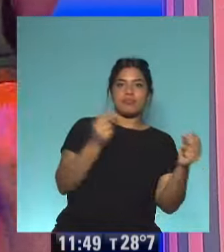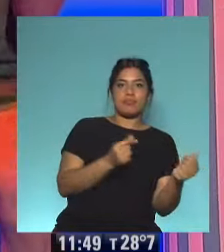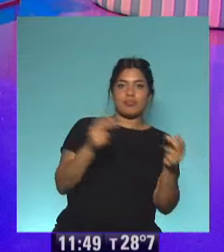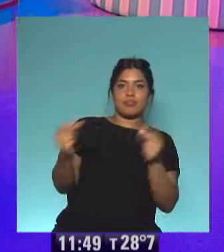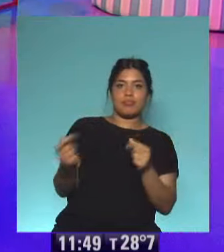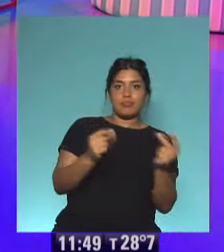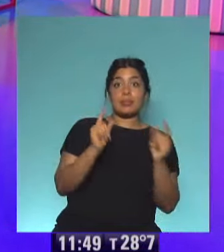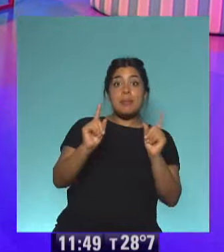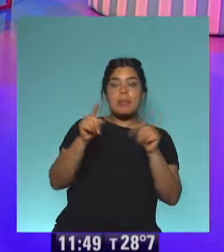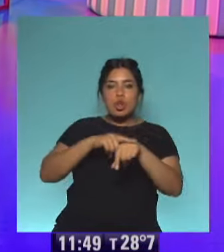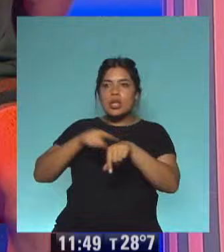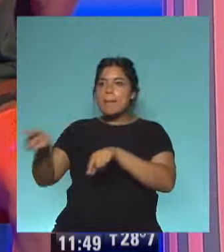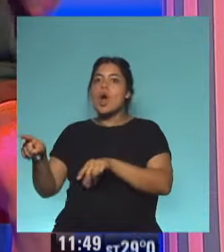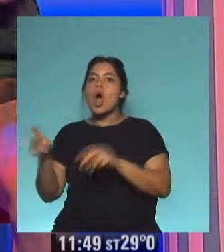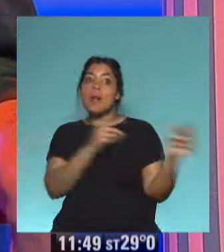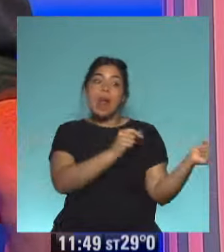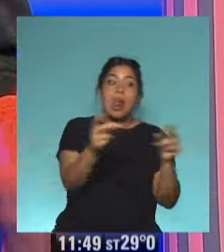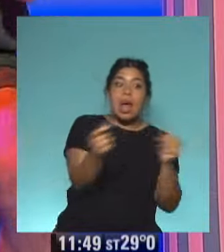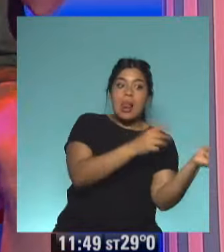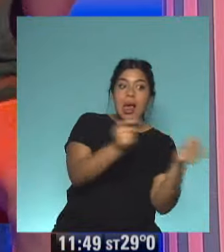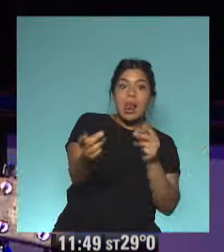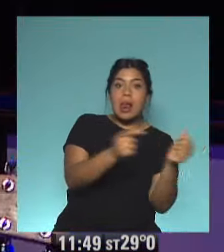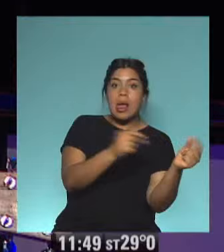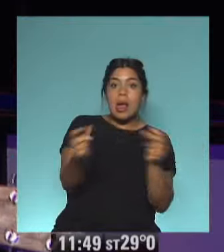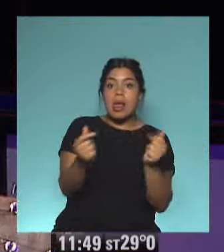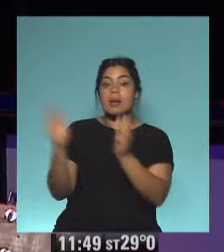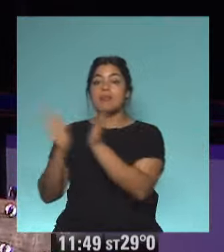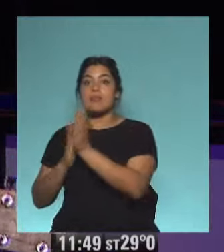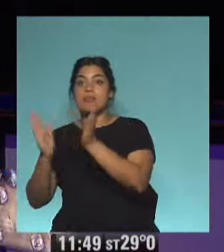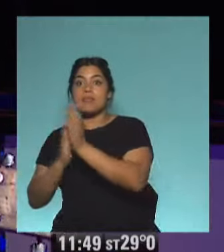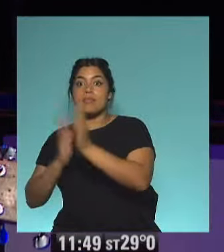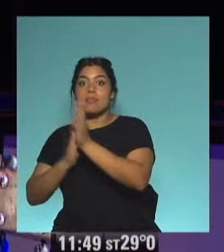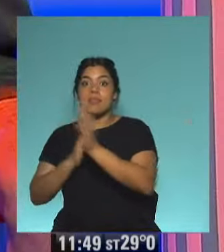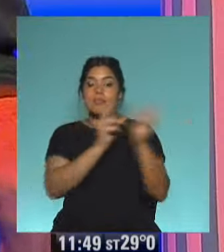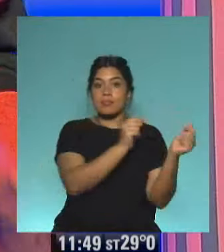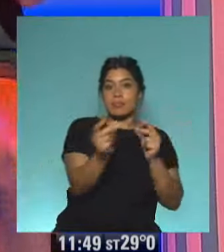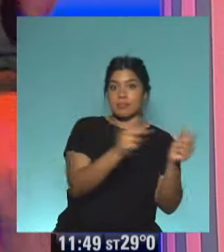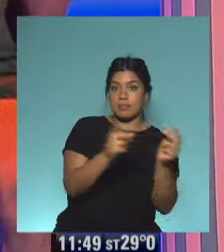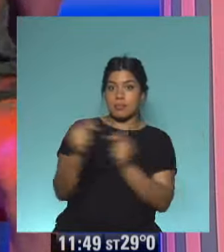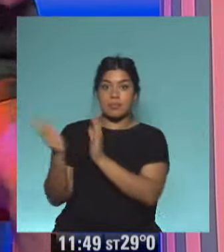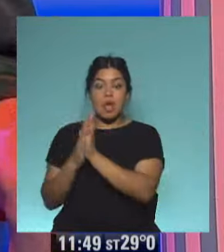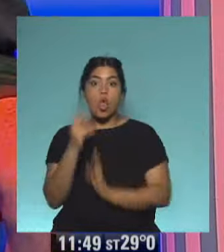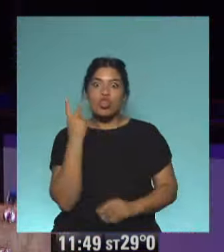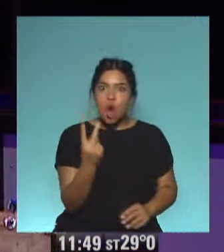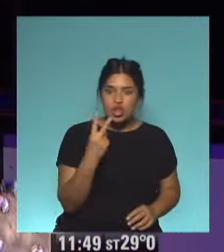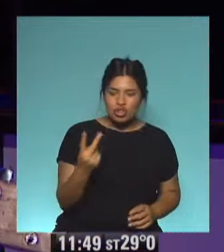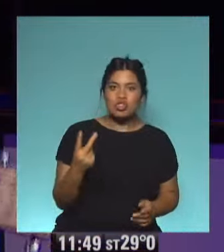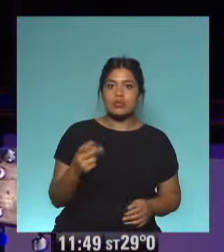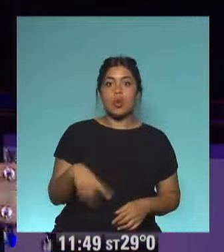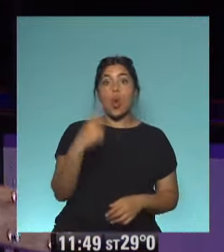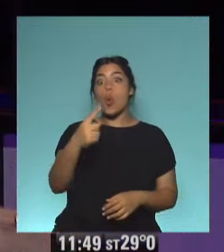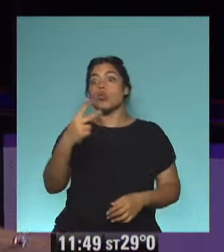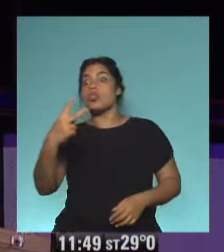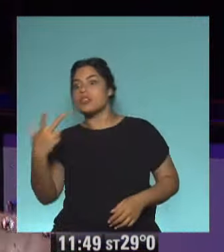galera. Y también ustedes sigan, ¿eh? Dando muchas volteretas, prepararon su maleta.